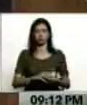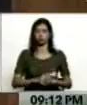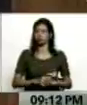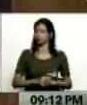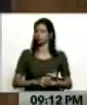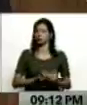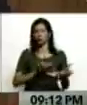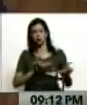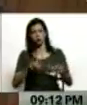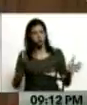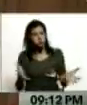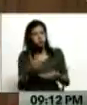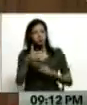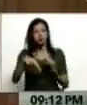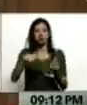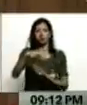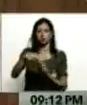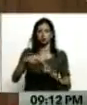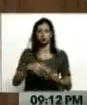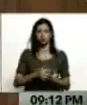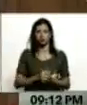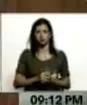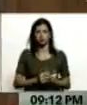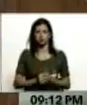dado ya está